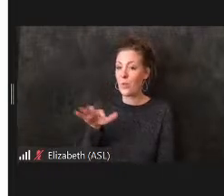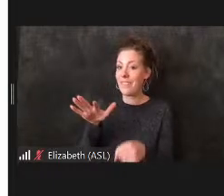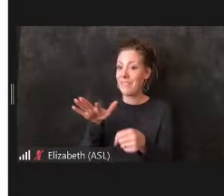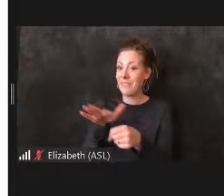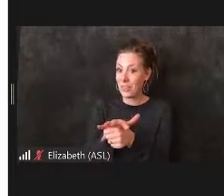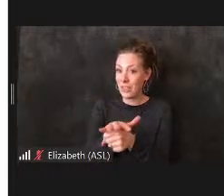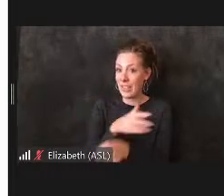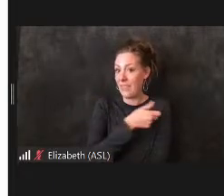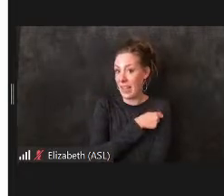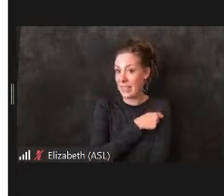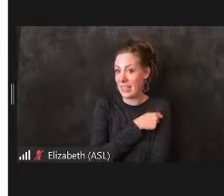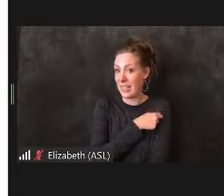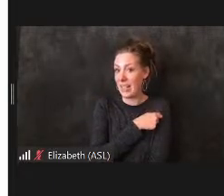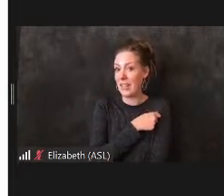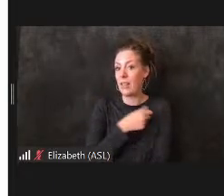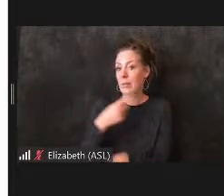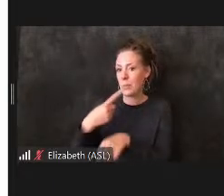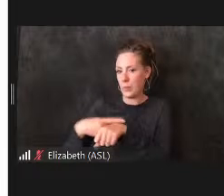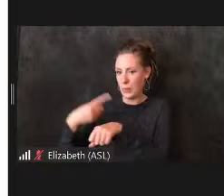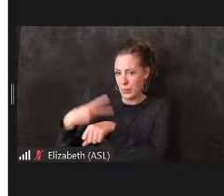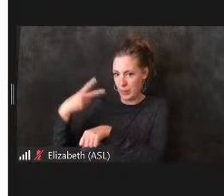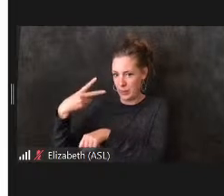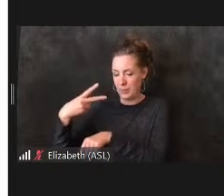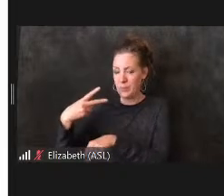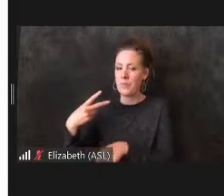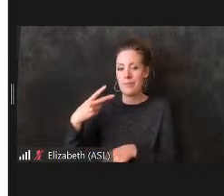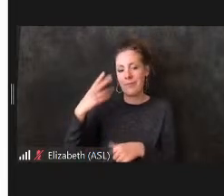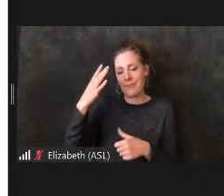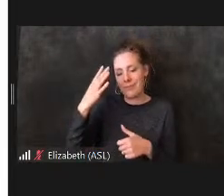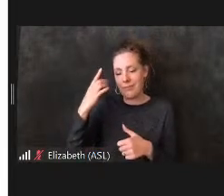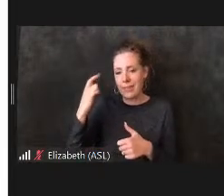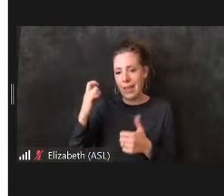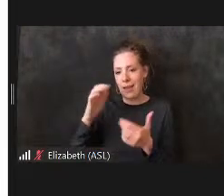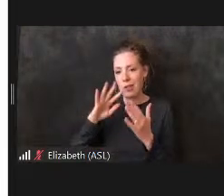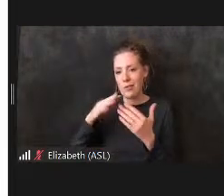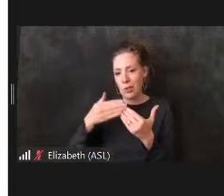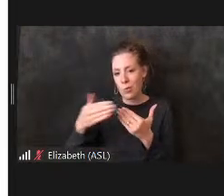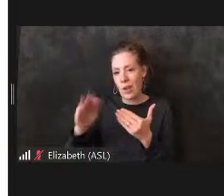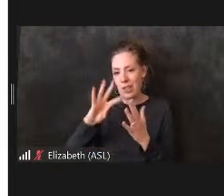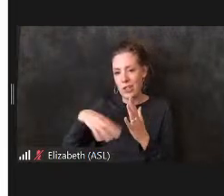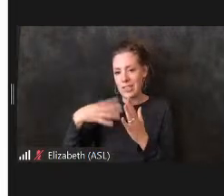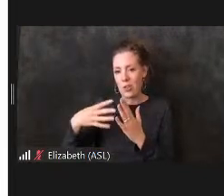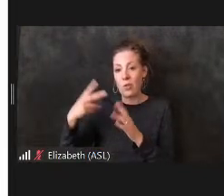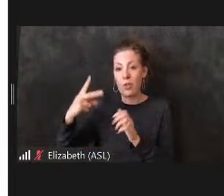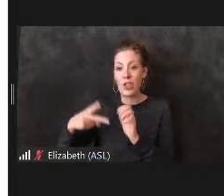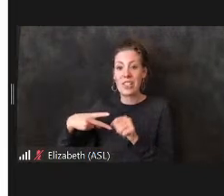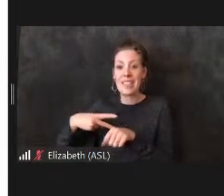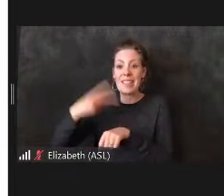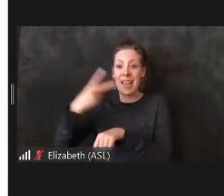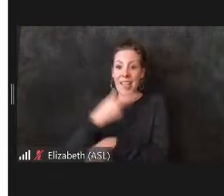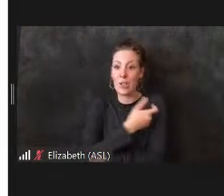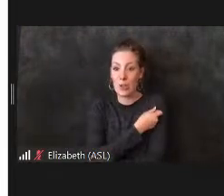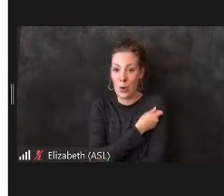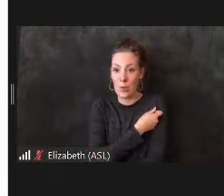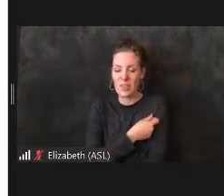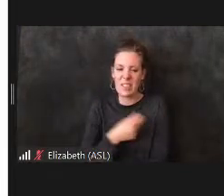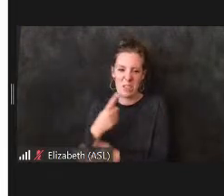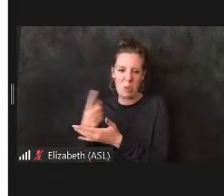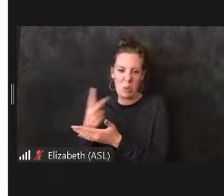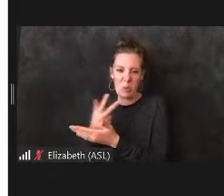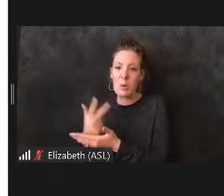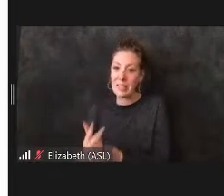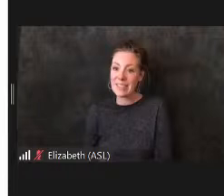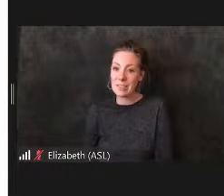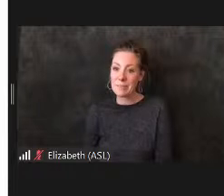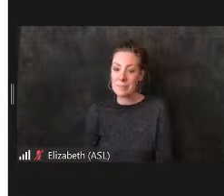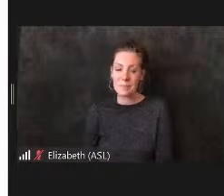1,001 de 1,561 han recibido su primer dosis, 65% del staff, 10% se les vacunó con las dos